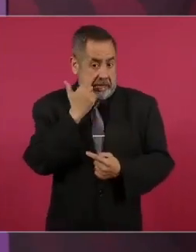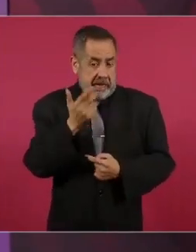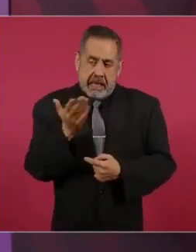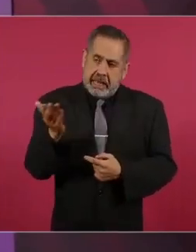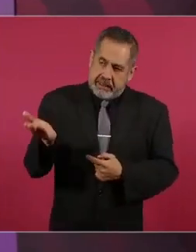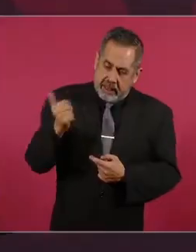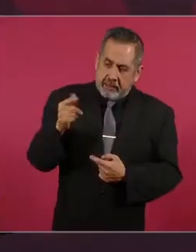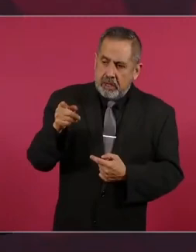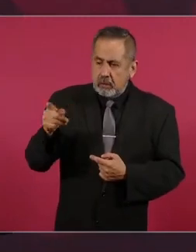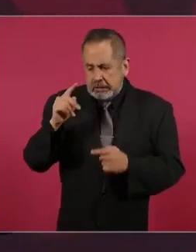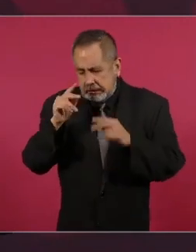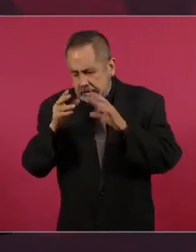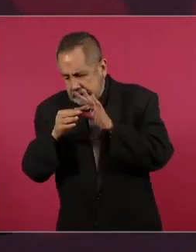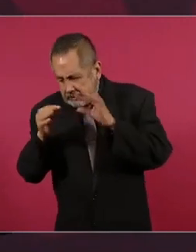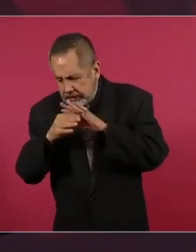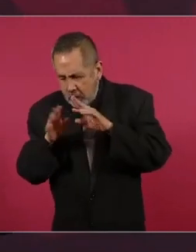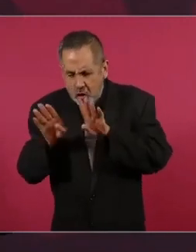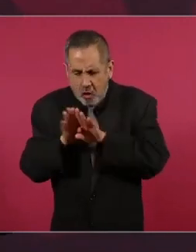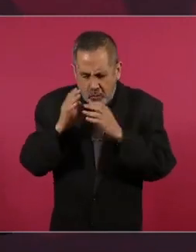el diagnóstico.